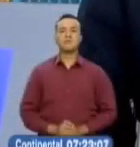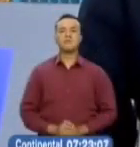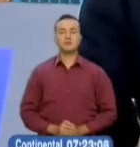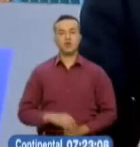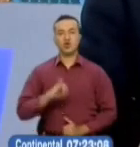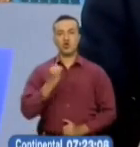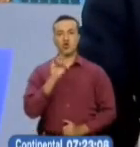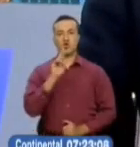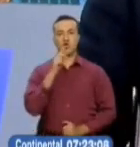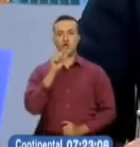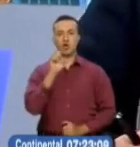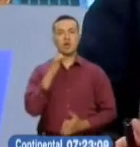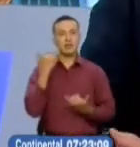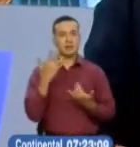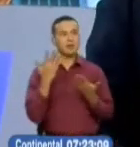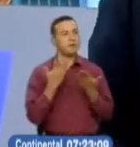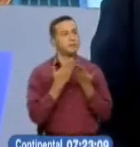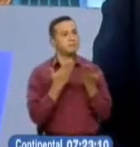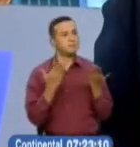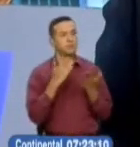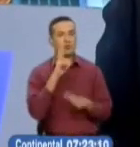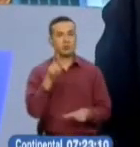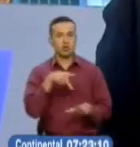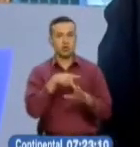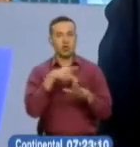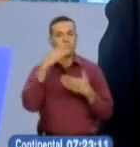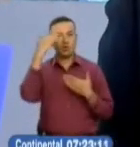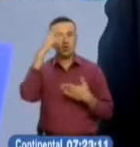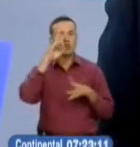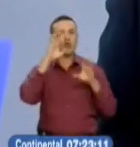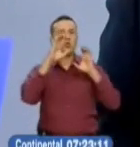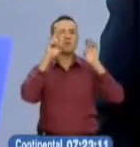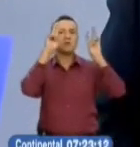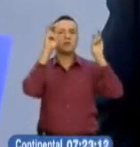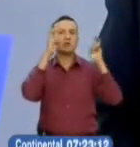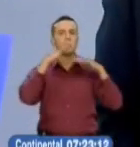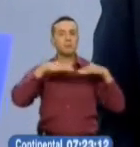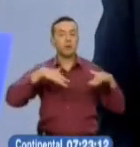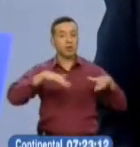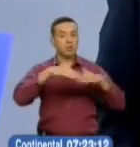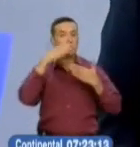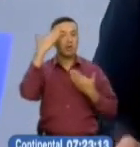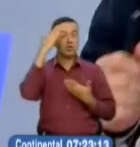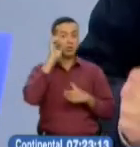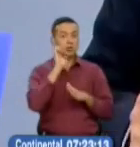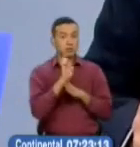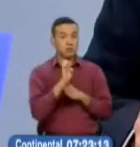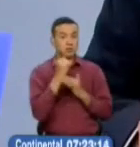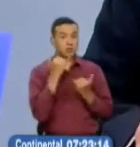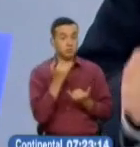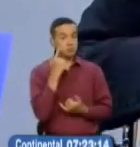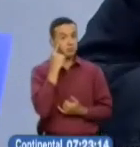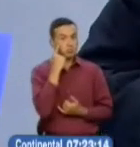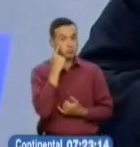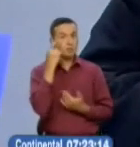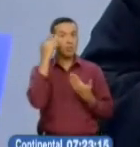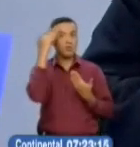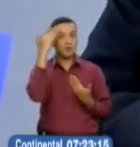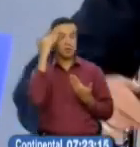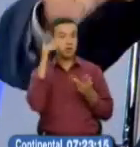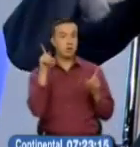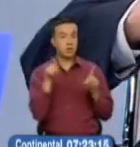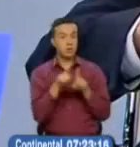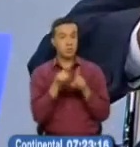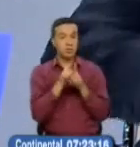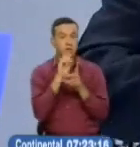Jorge León ya se encuentra con nosotros analista político para hablar sobre el escenario de la política nacional que ojo en la política también